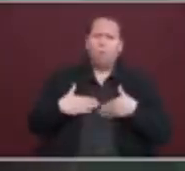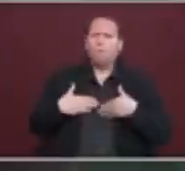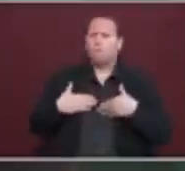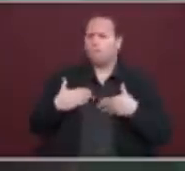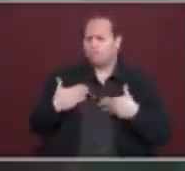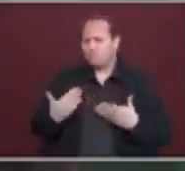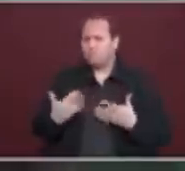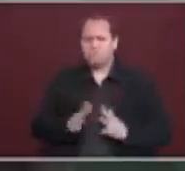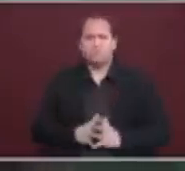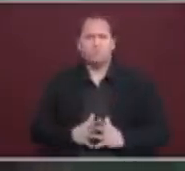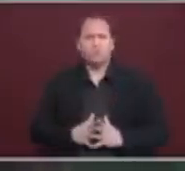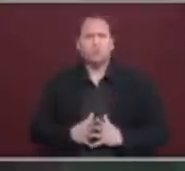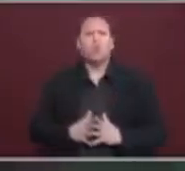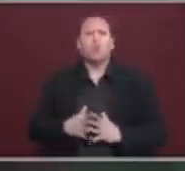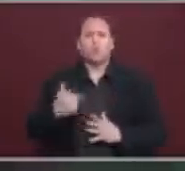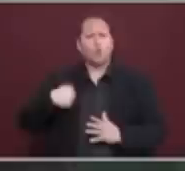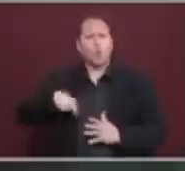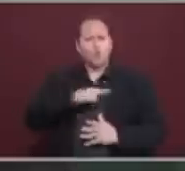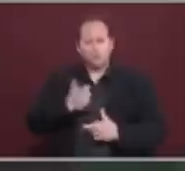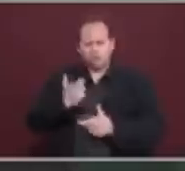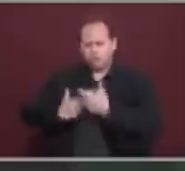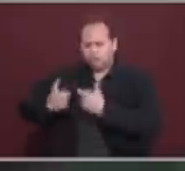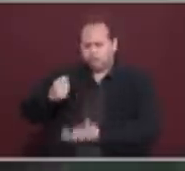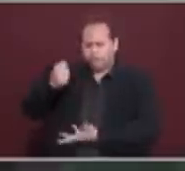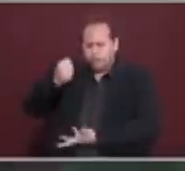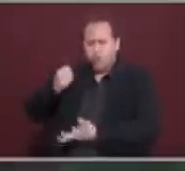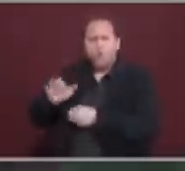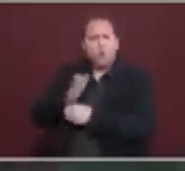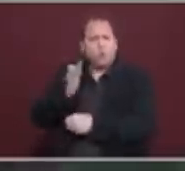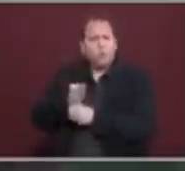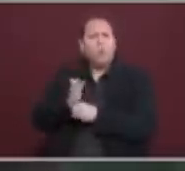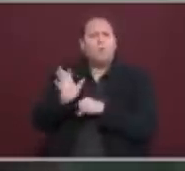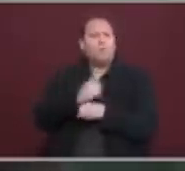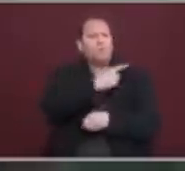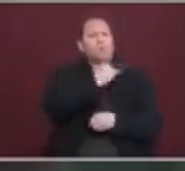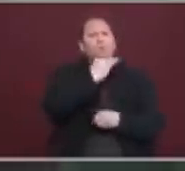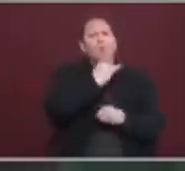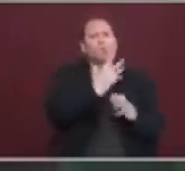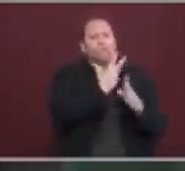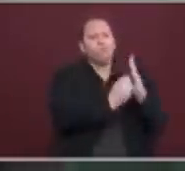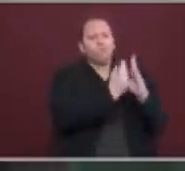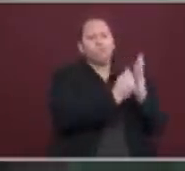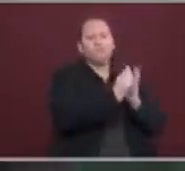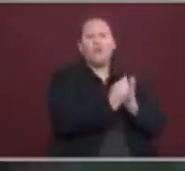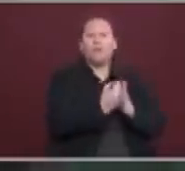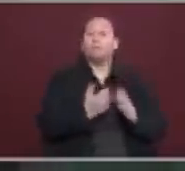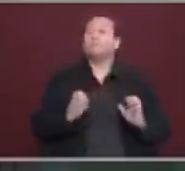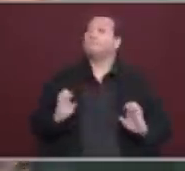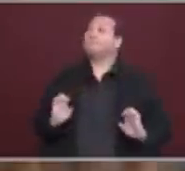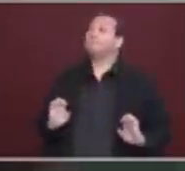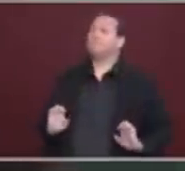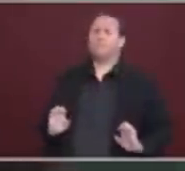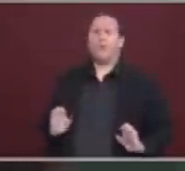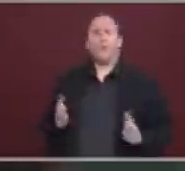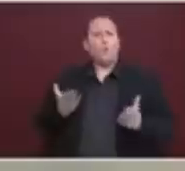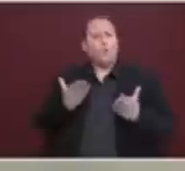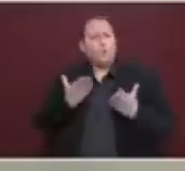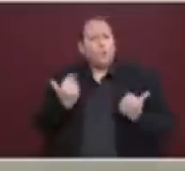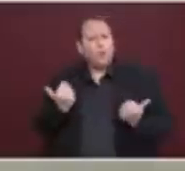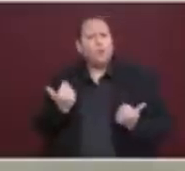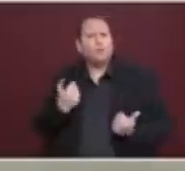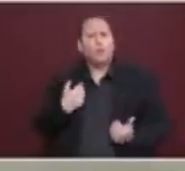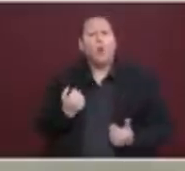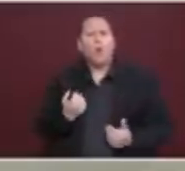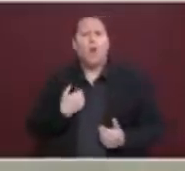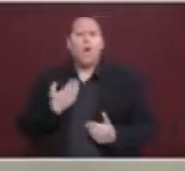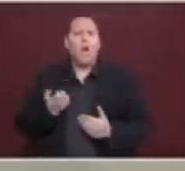de que nos va a alcanzar el presupuesto porque ya no hay corrupción y no hay lujos que aprovecho para decirles que